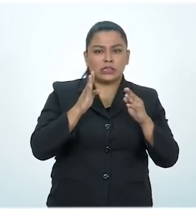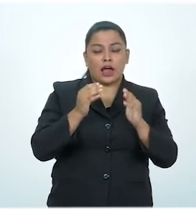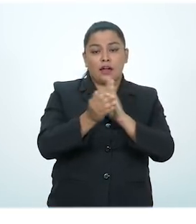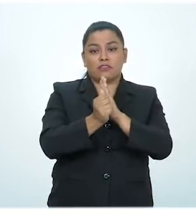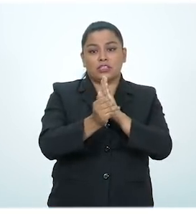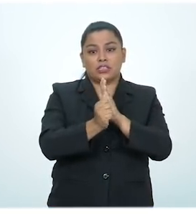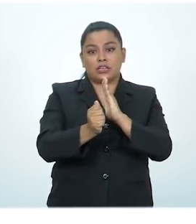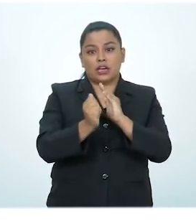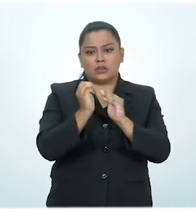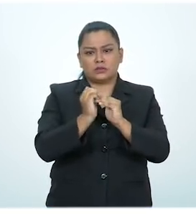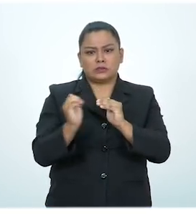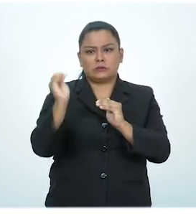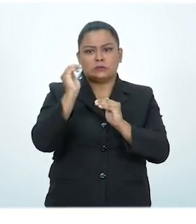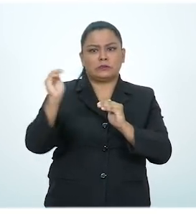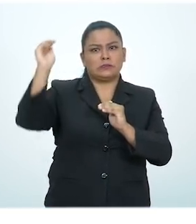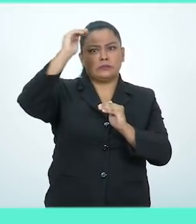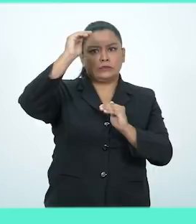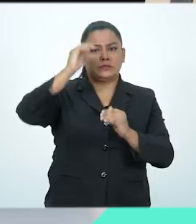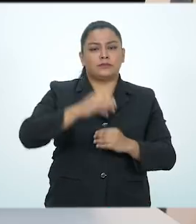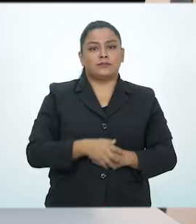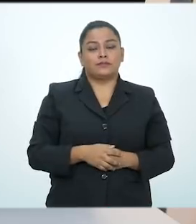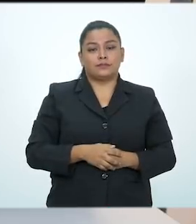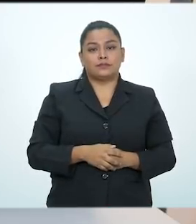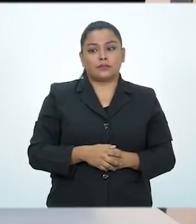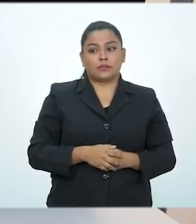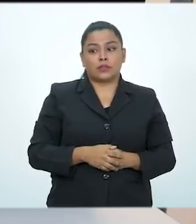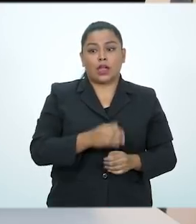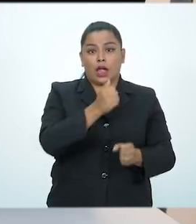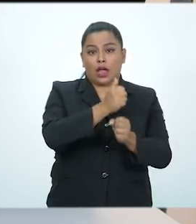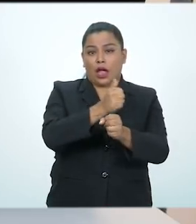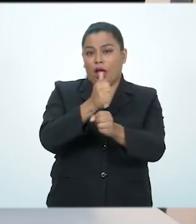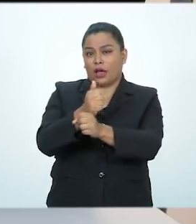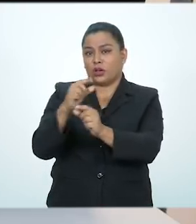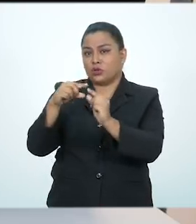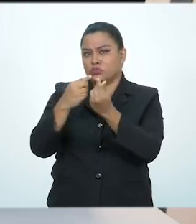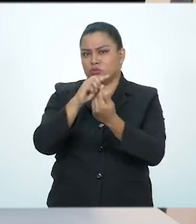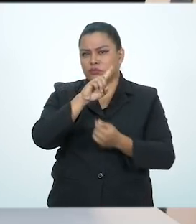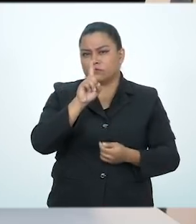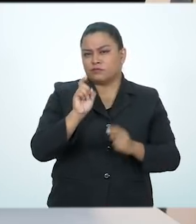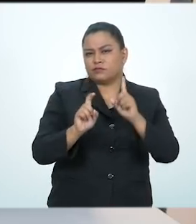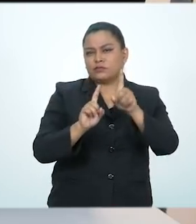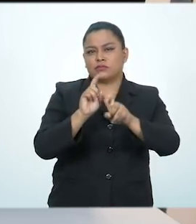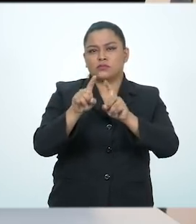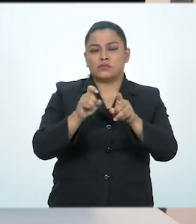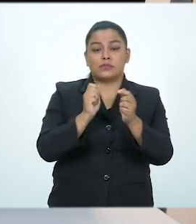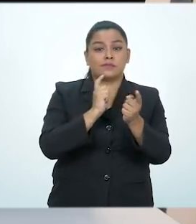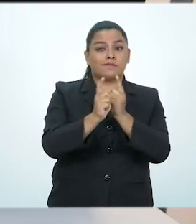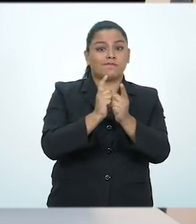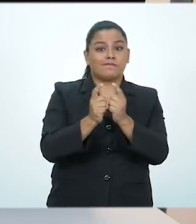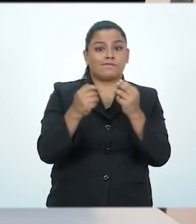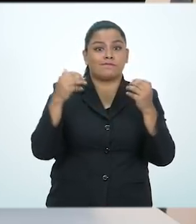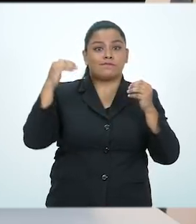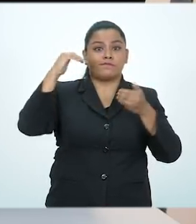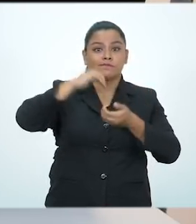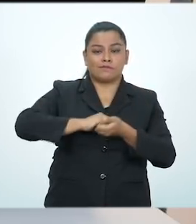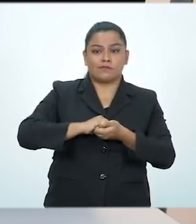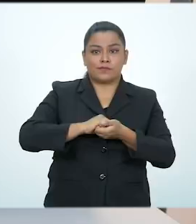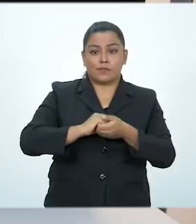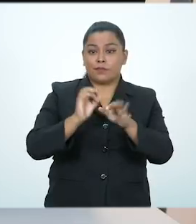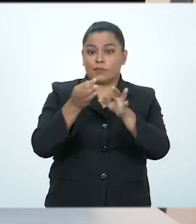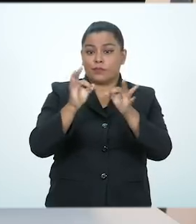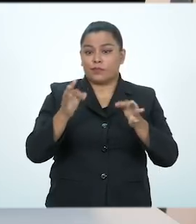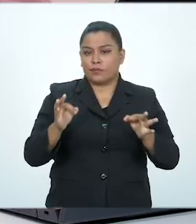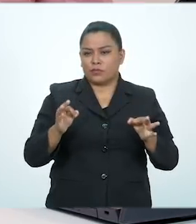serían habilidades de nivel superior. Cada grupo de ítems se encuentra relacionado entre sí mediante